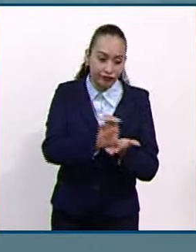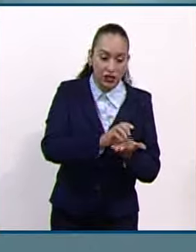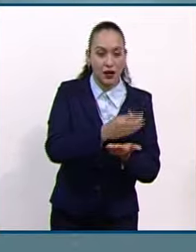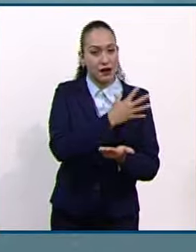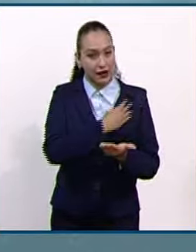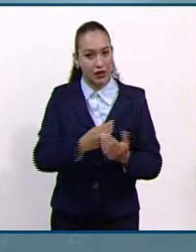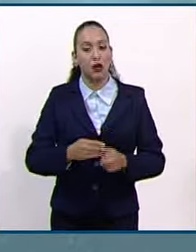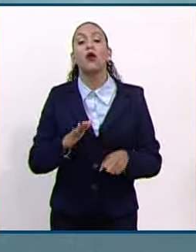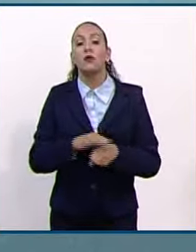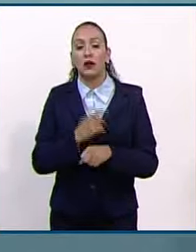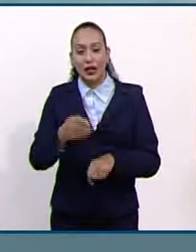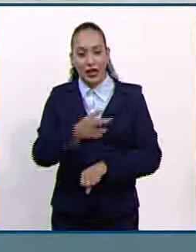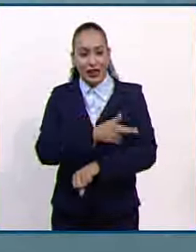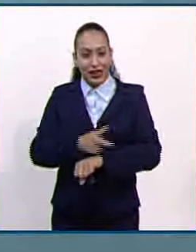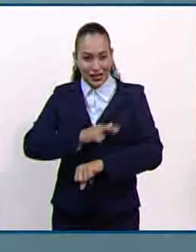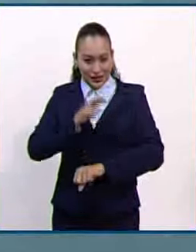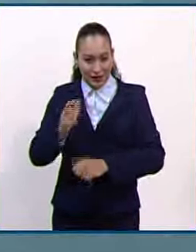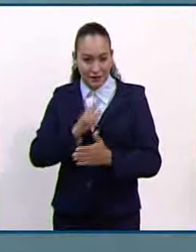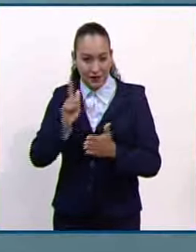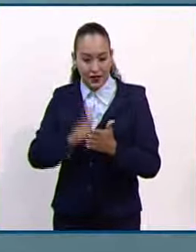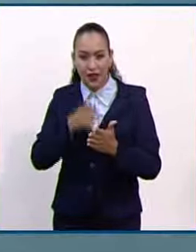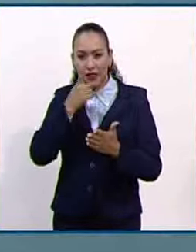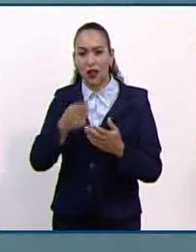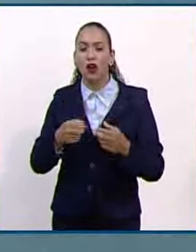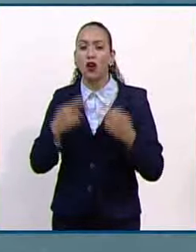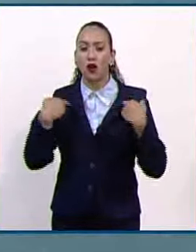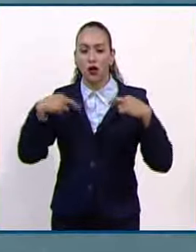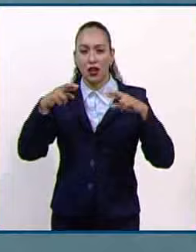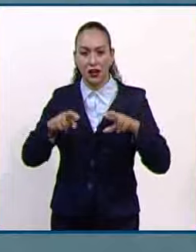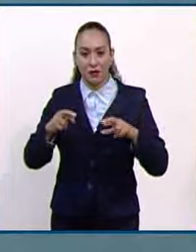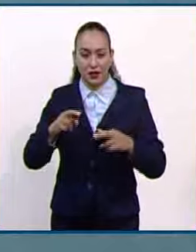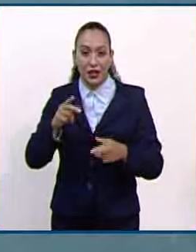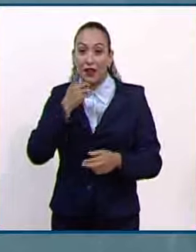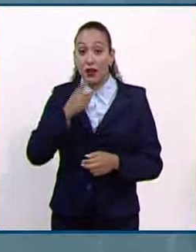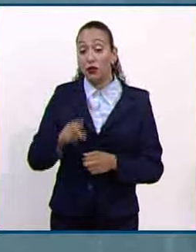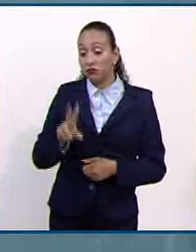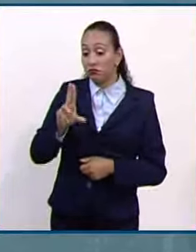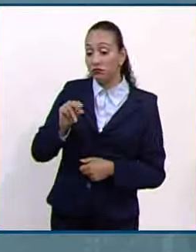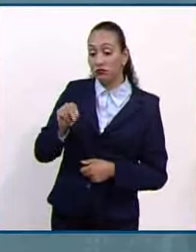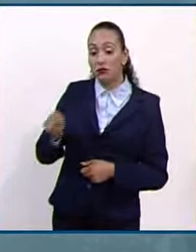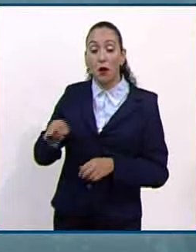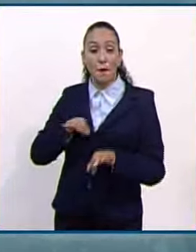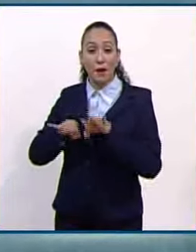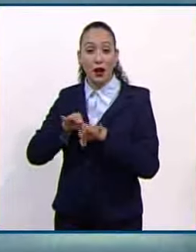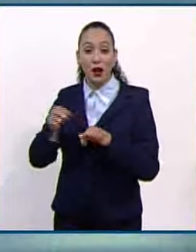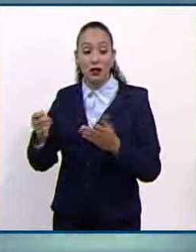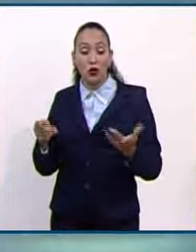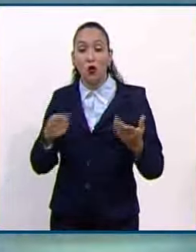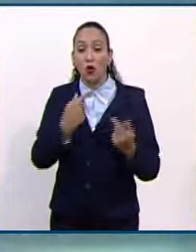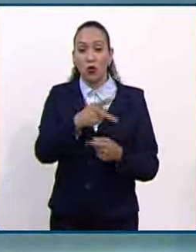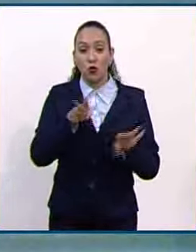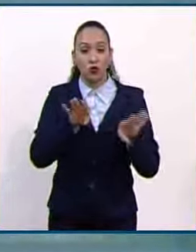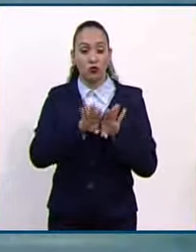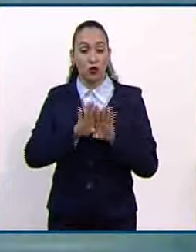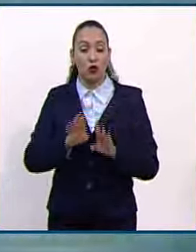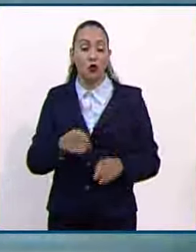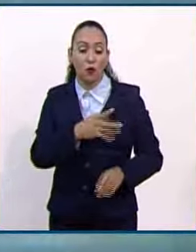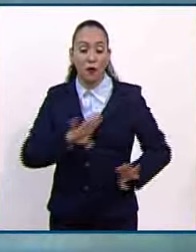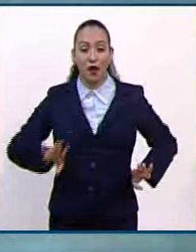proceso judicial el representante del Seguro Social negó la relación laboral, incurriendo en la probable comisión del delito de falsedad